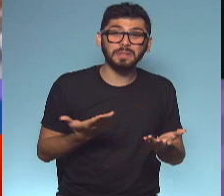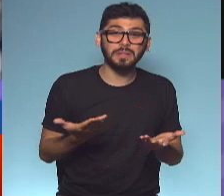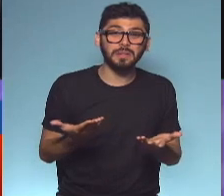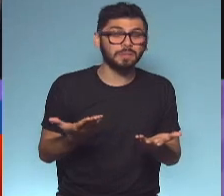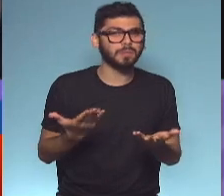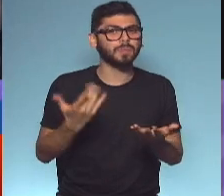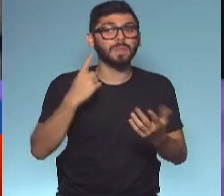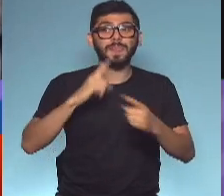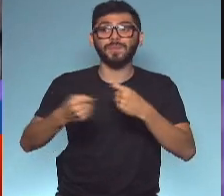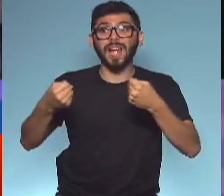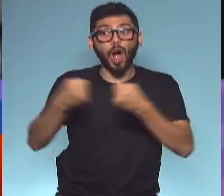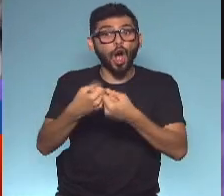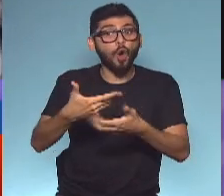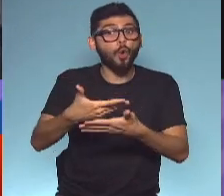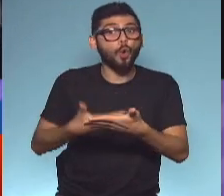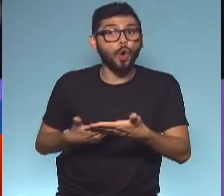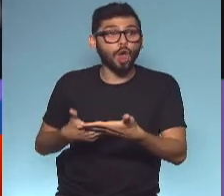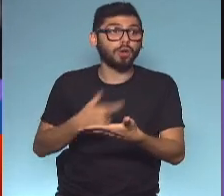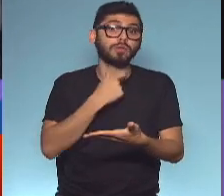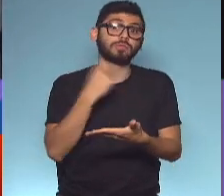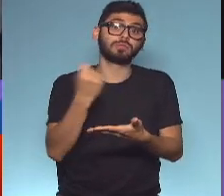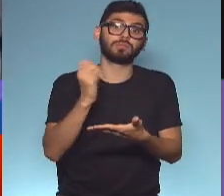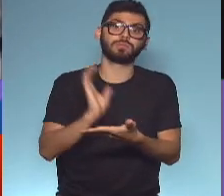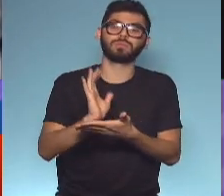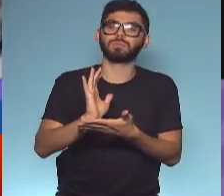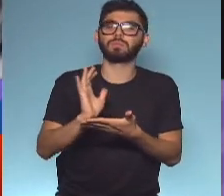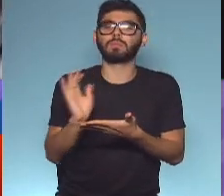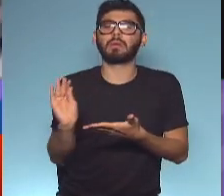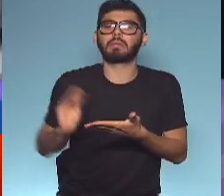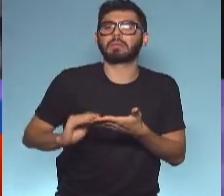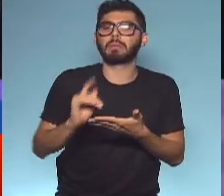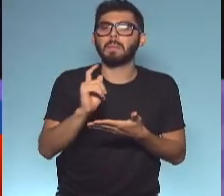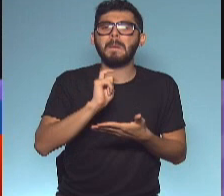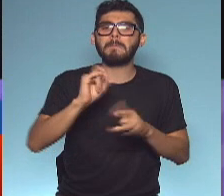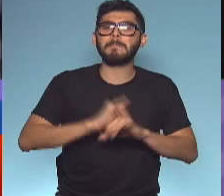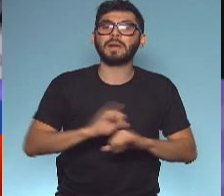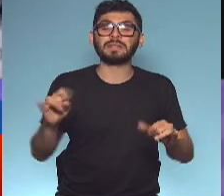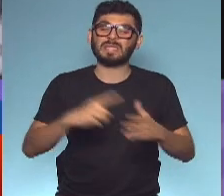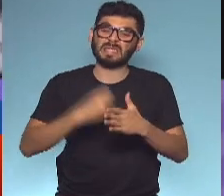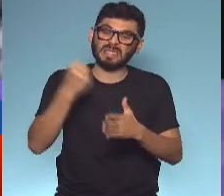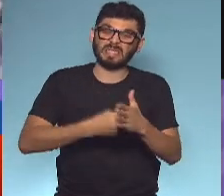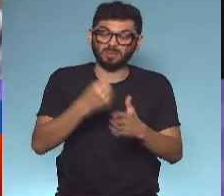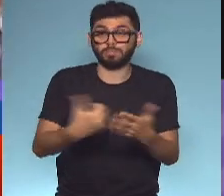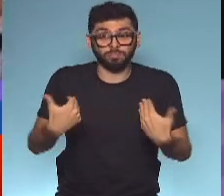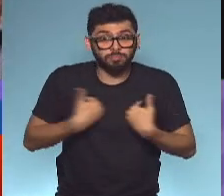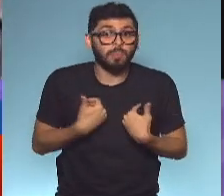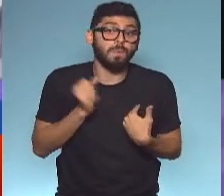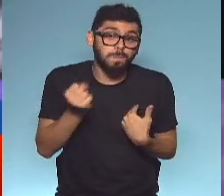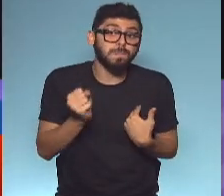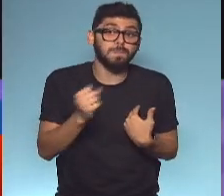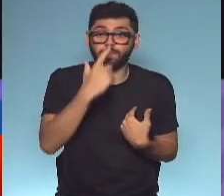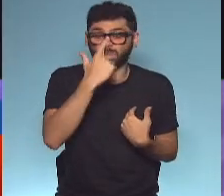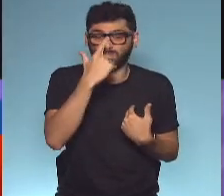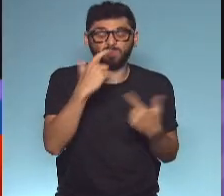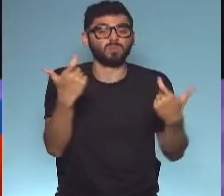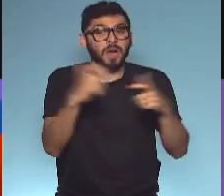ese acuerdo que lo quisieron imponer como un comunicado de prensa, hicieron lo imposible, porque me consta, porque estuvimos en varias